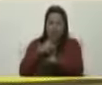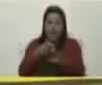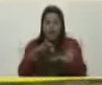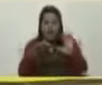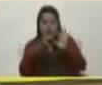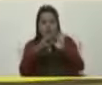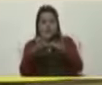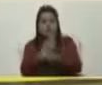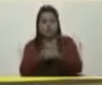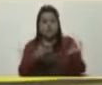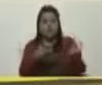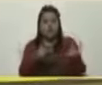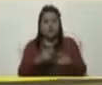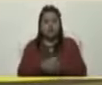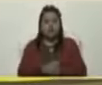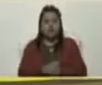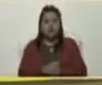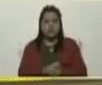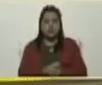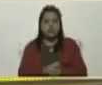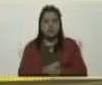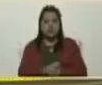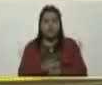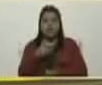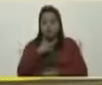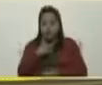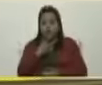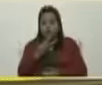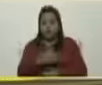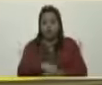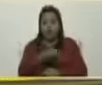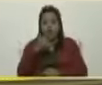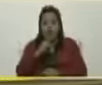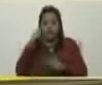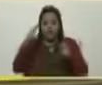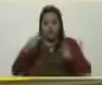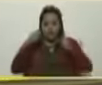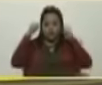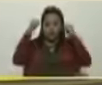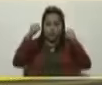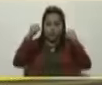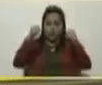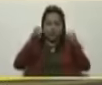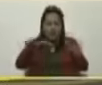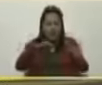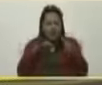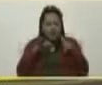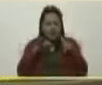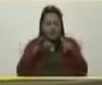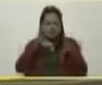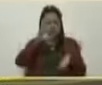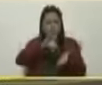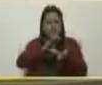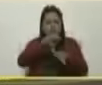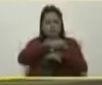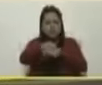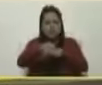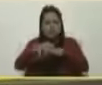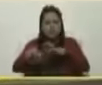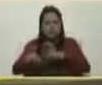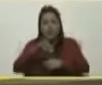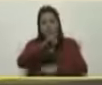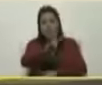Democrática, donde yo fui victoriosa, gané en la capital del municipio en 21